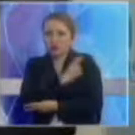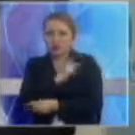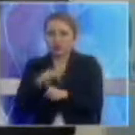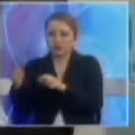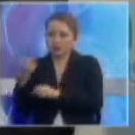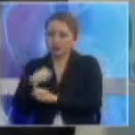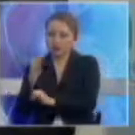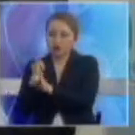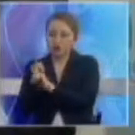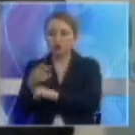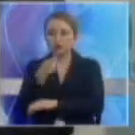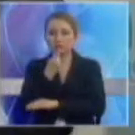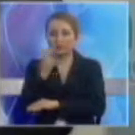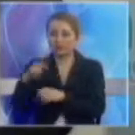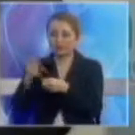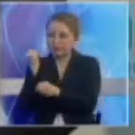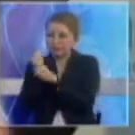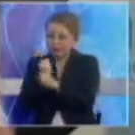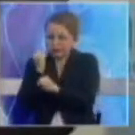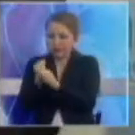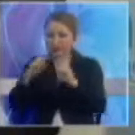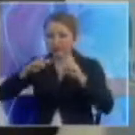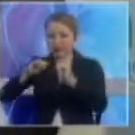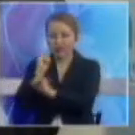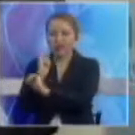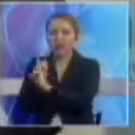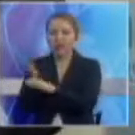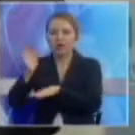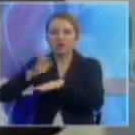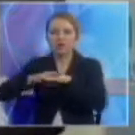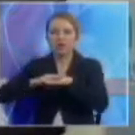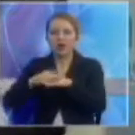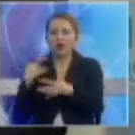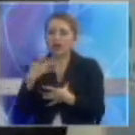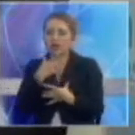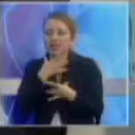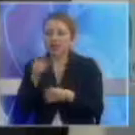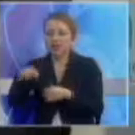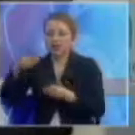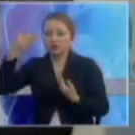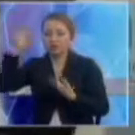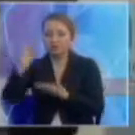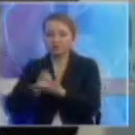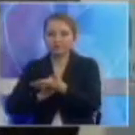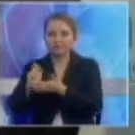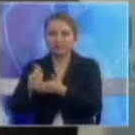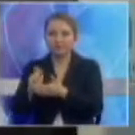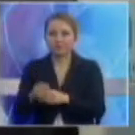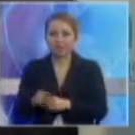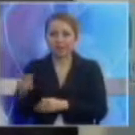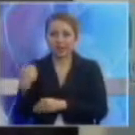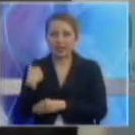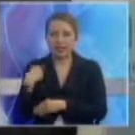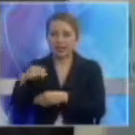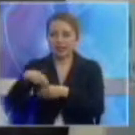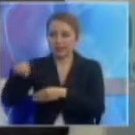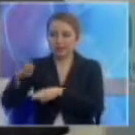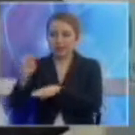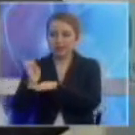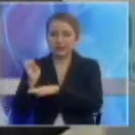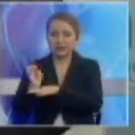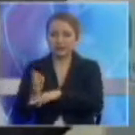nuestros institutos públicos de investigación, por la política de atracción del talento humano calificado que ha tenido el